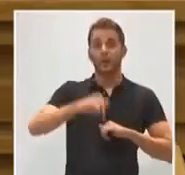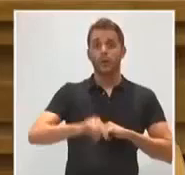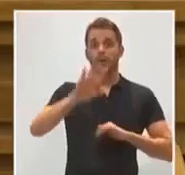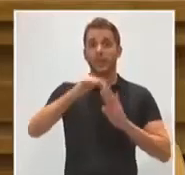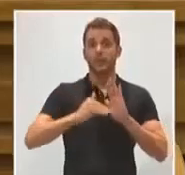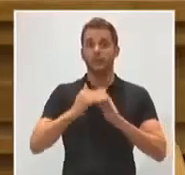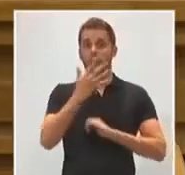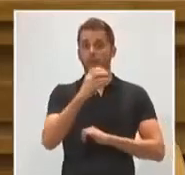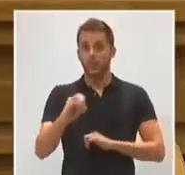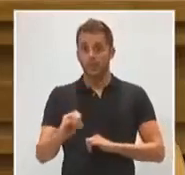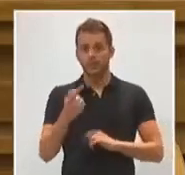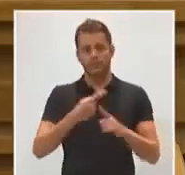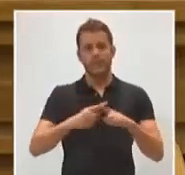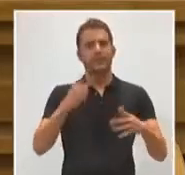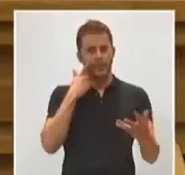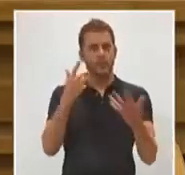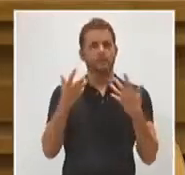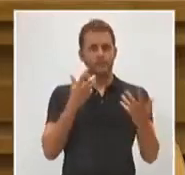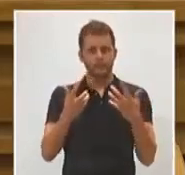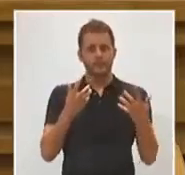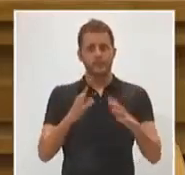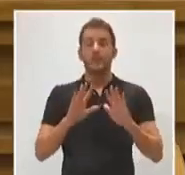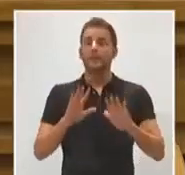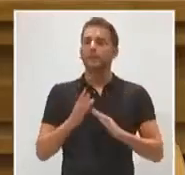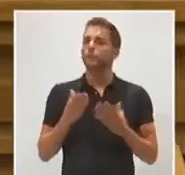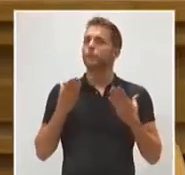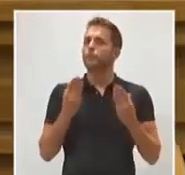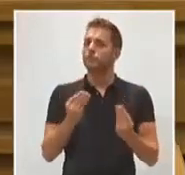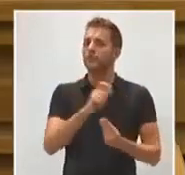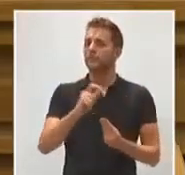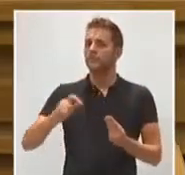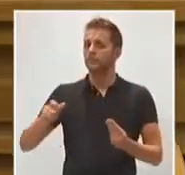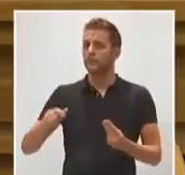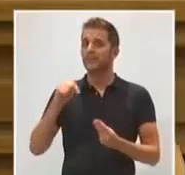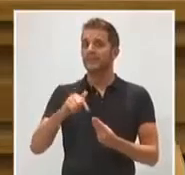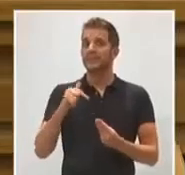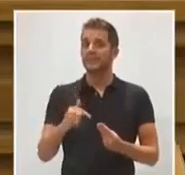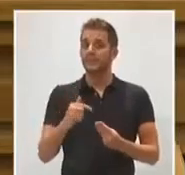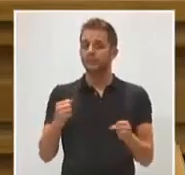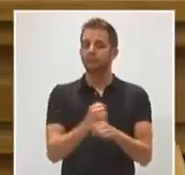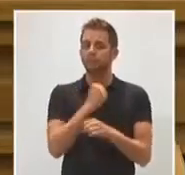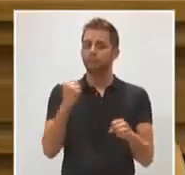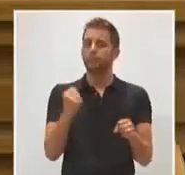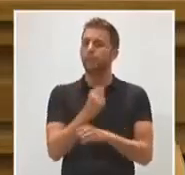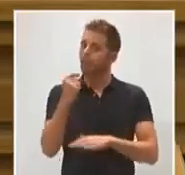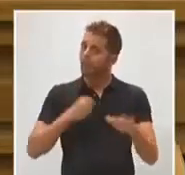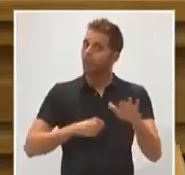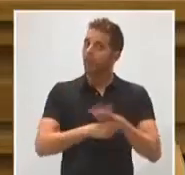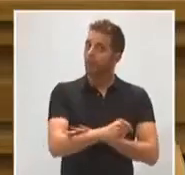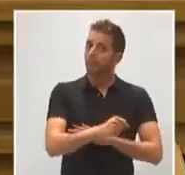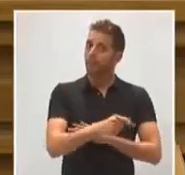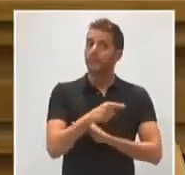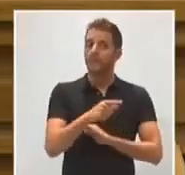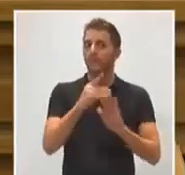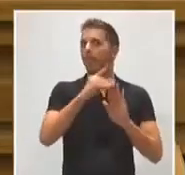la diferencia sustancial pero sobre todo muchos de ellos han tenido acogida en el mercado laboral y se han beneficiado de